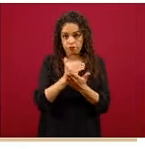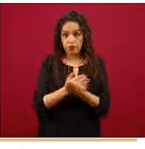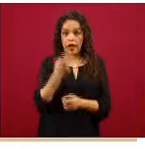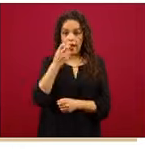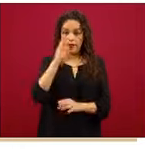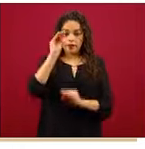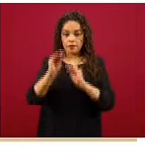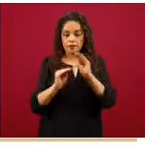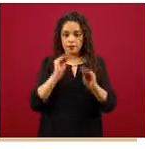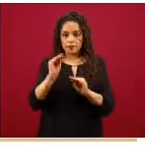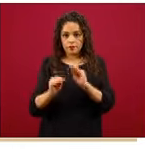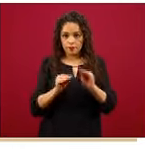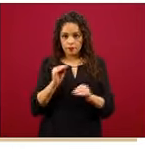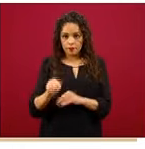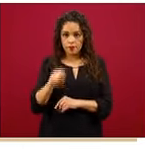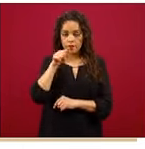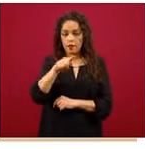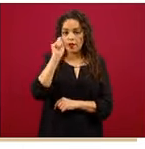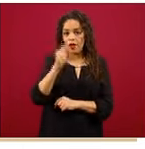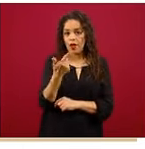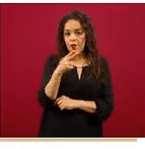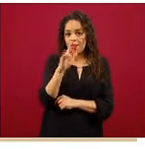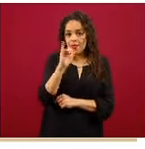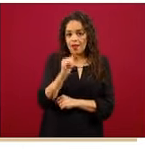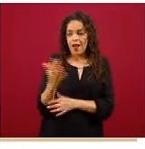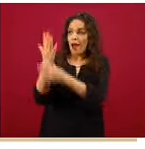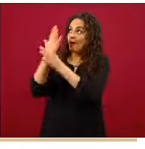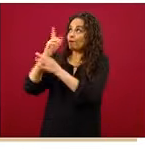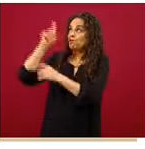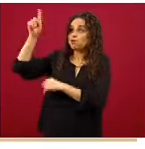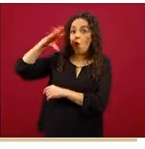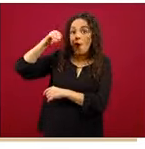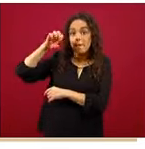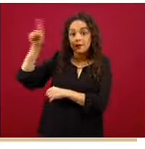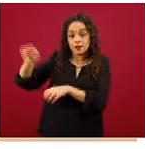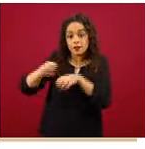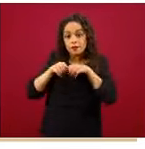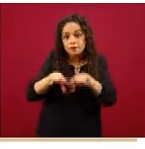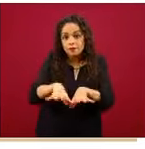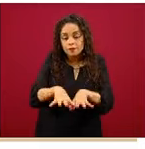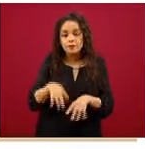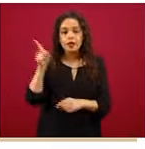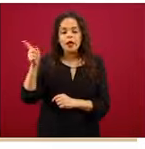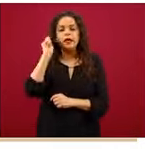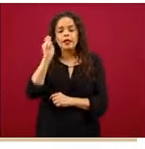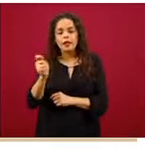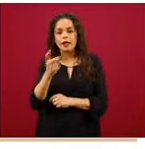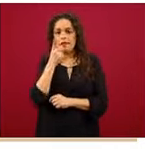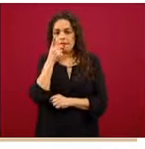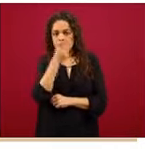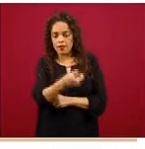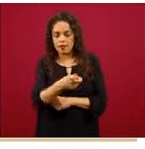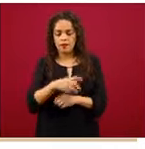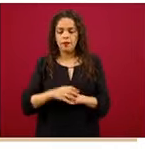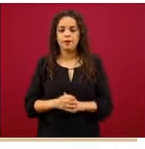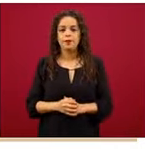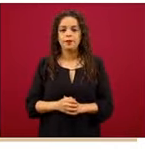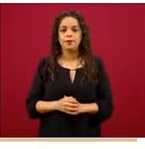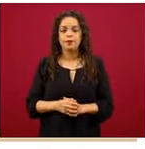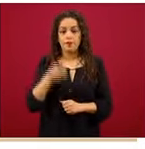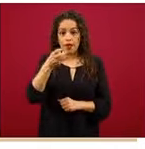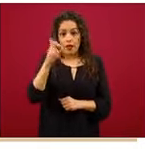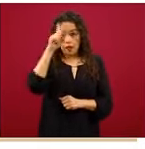la guía de la Organización Mundial de la Salud, es que nos indica que la mayor parte de estas recomendaciones